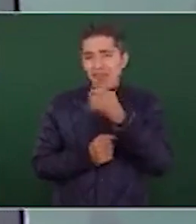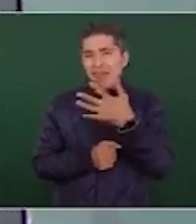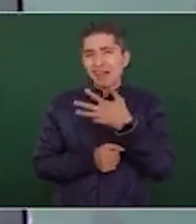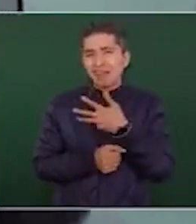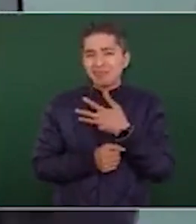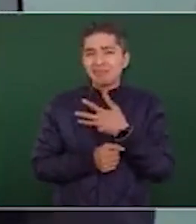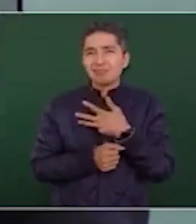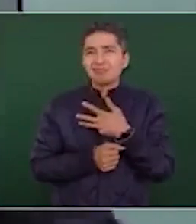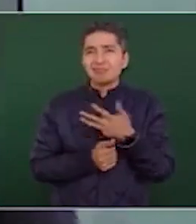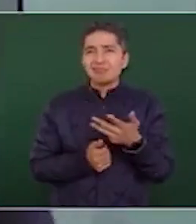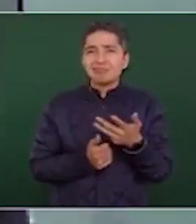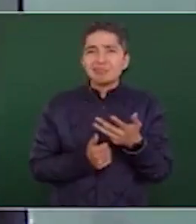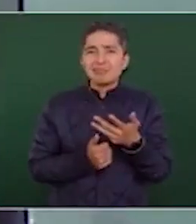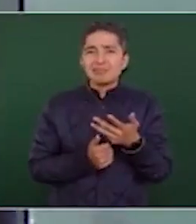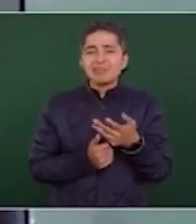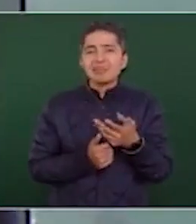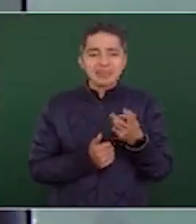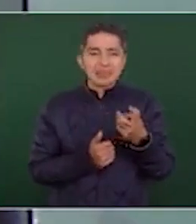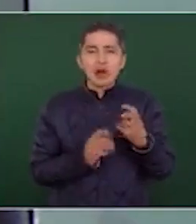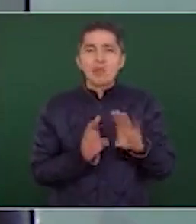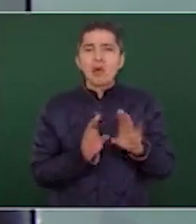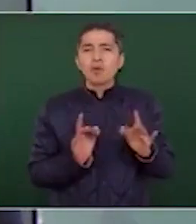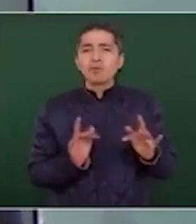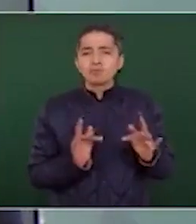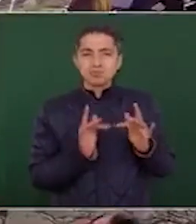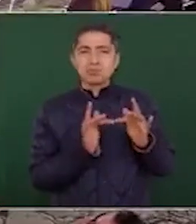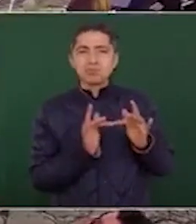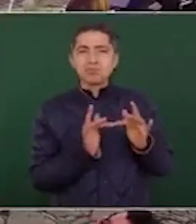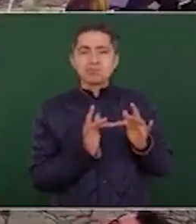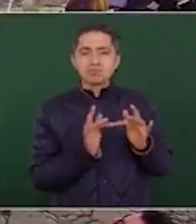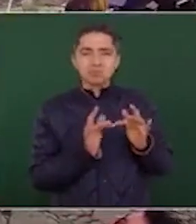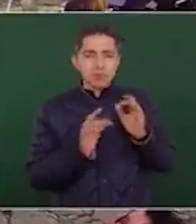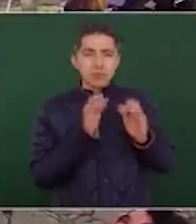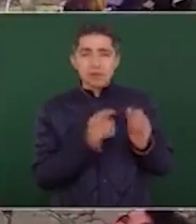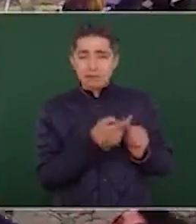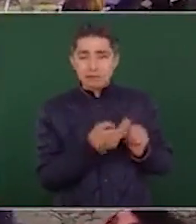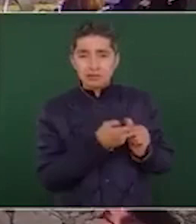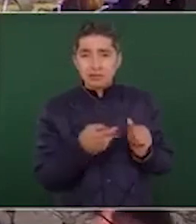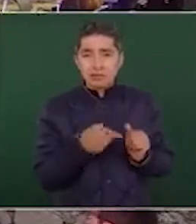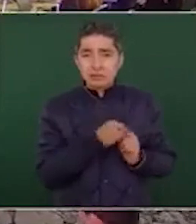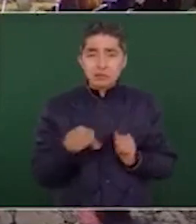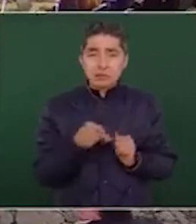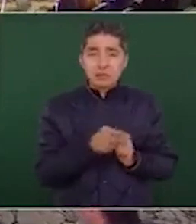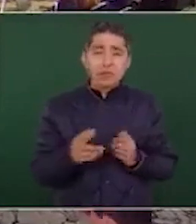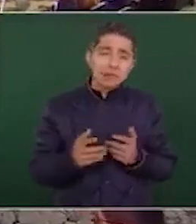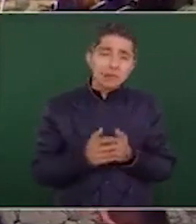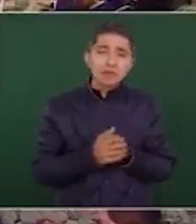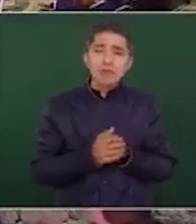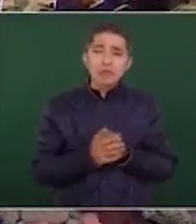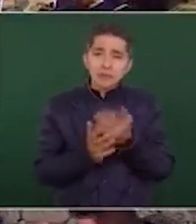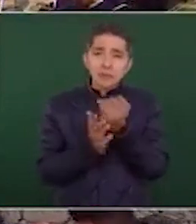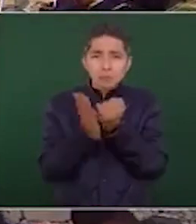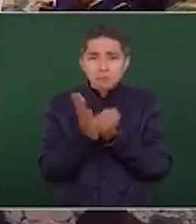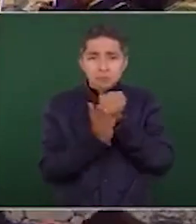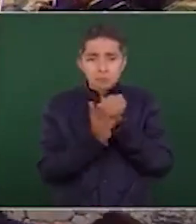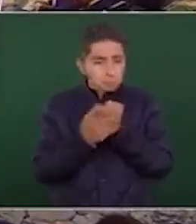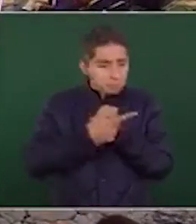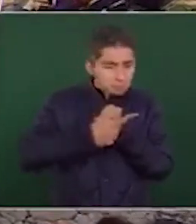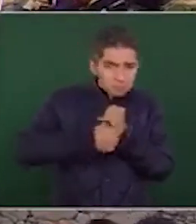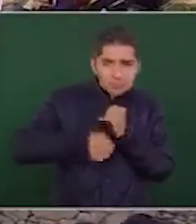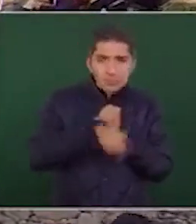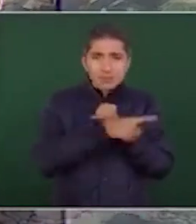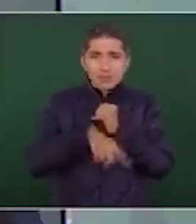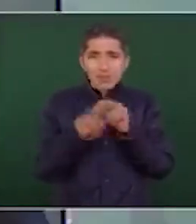pues esta vinculación, esta relación. Hemos decidido en el Gabinete de